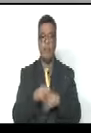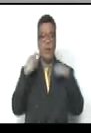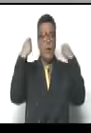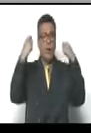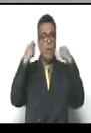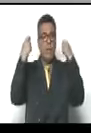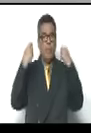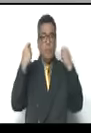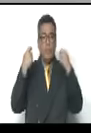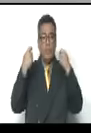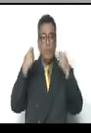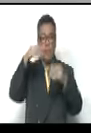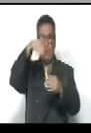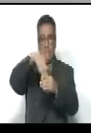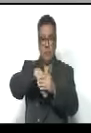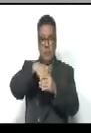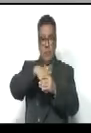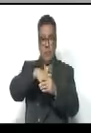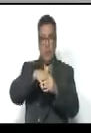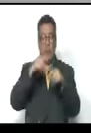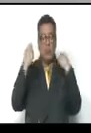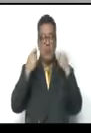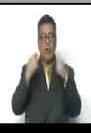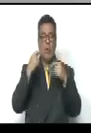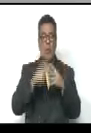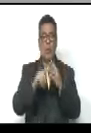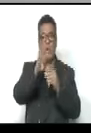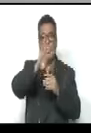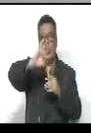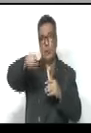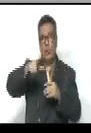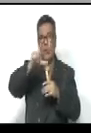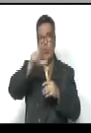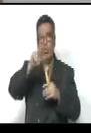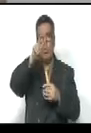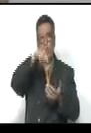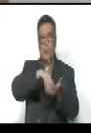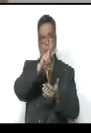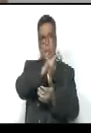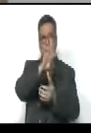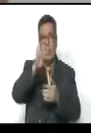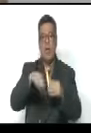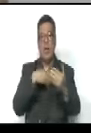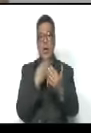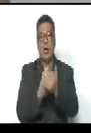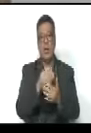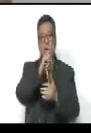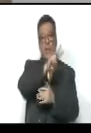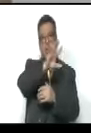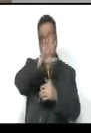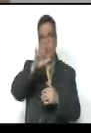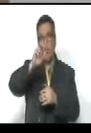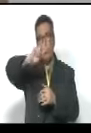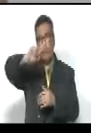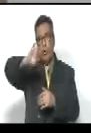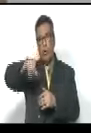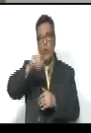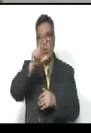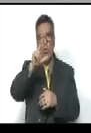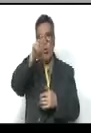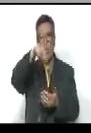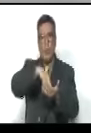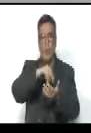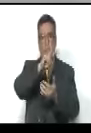Campaña electoral del 4 de julio de 2024 al 25 de julio del